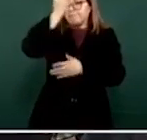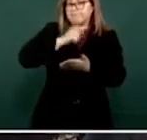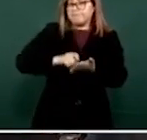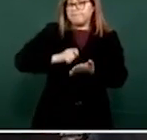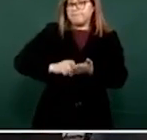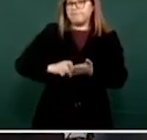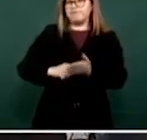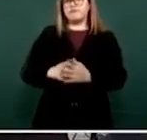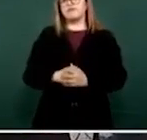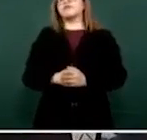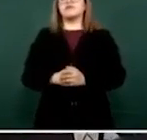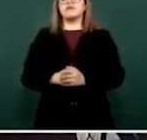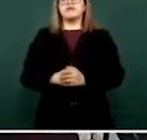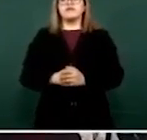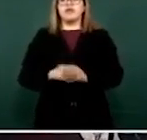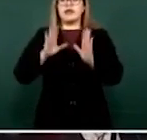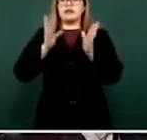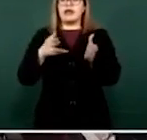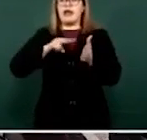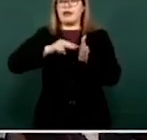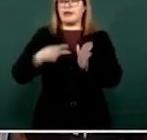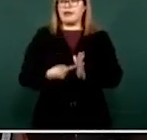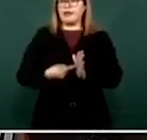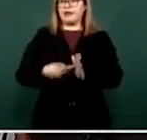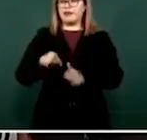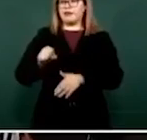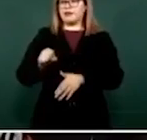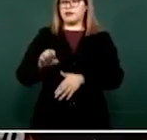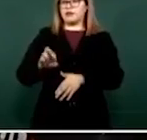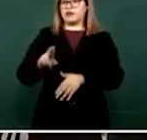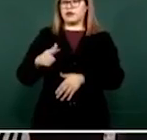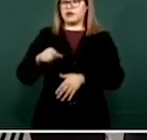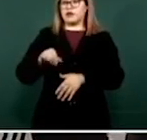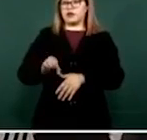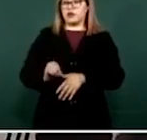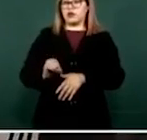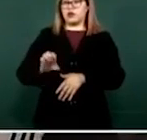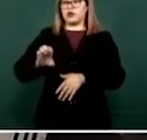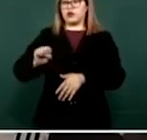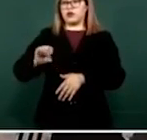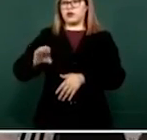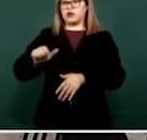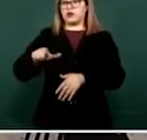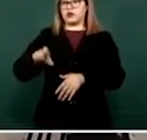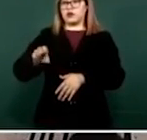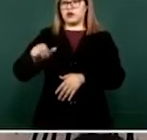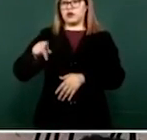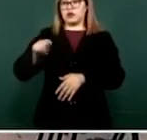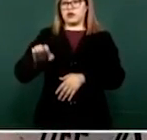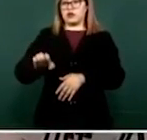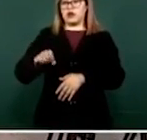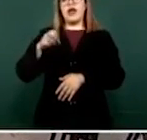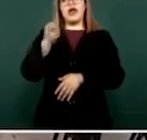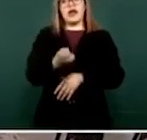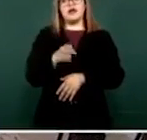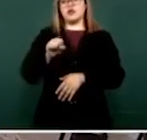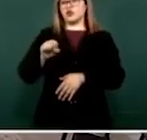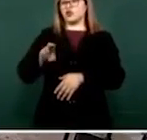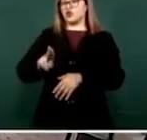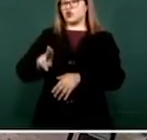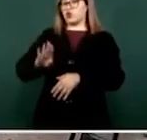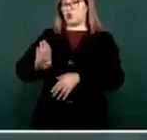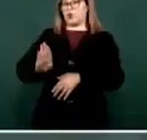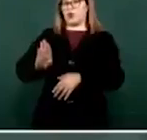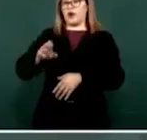ya el ingeniero Cedri Escalante, que es el subsecretario de